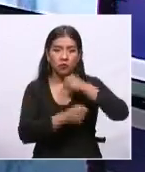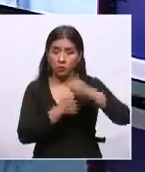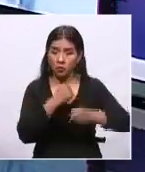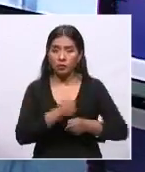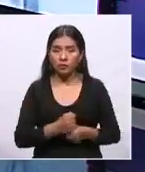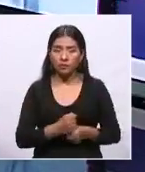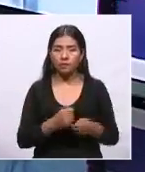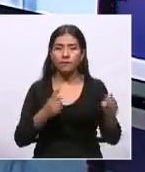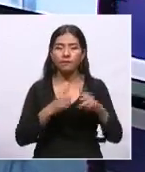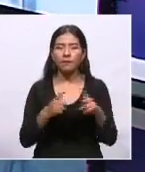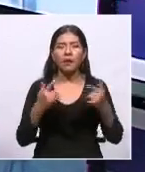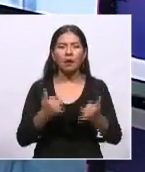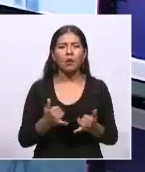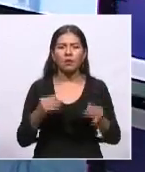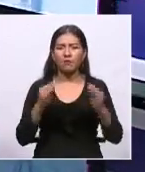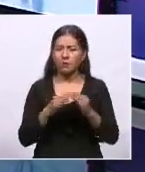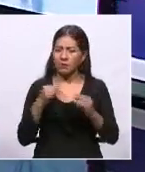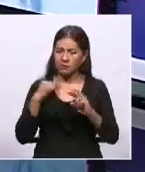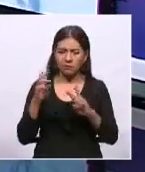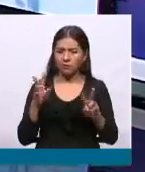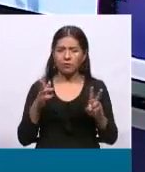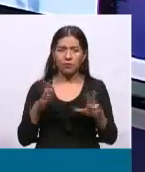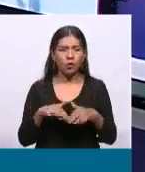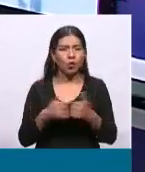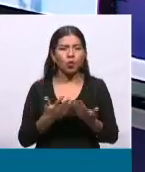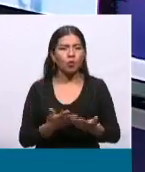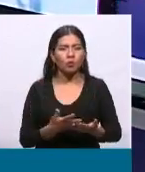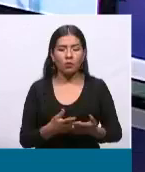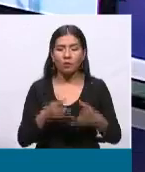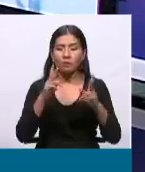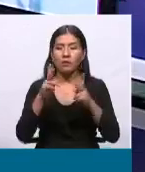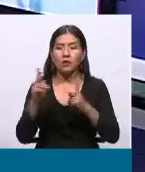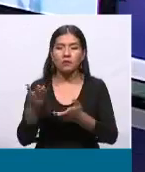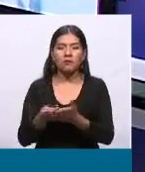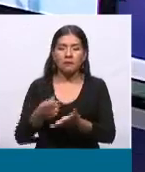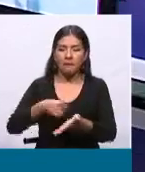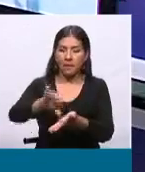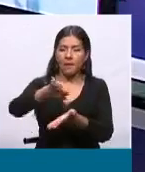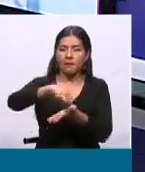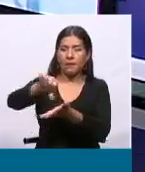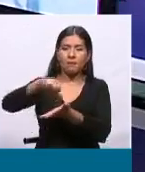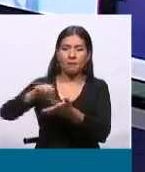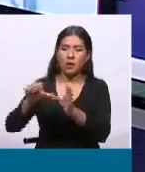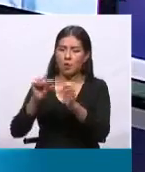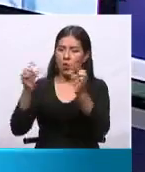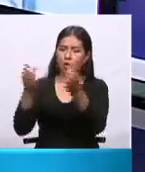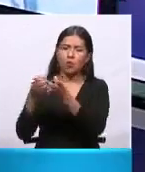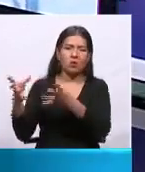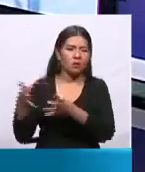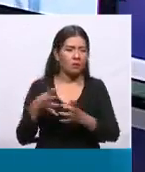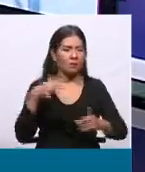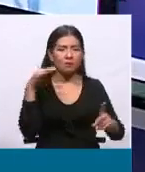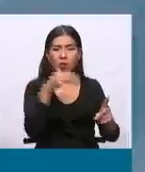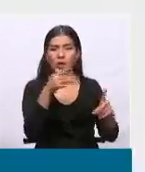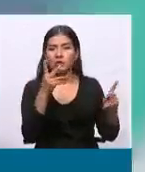La pregunta es quién financia todos estos grupos, a estas hordas criminales,